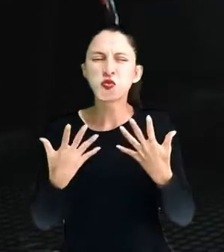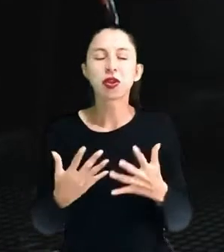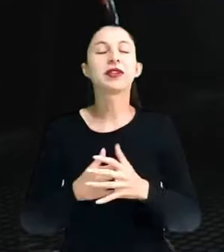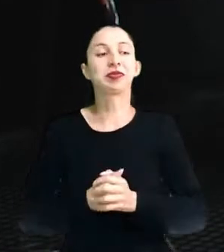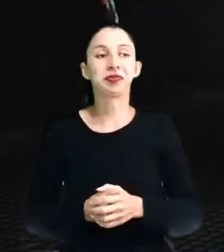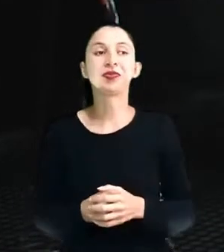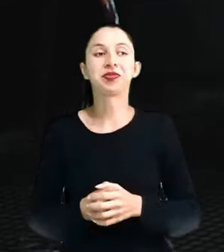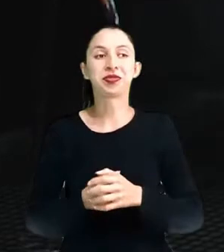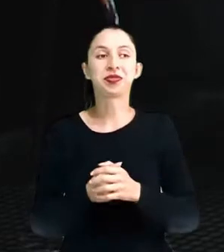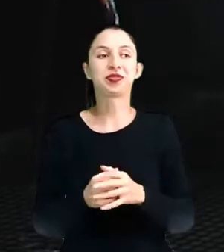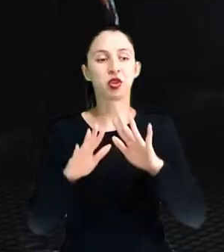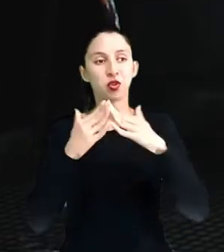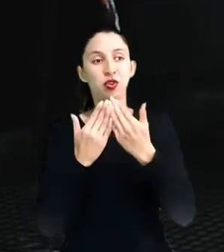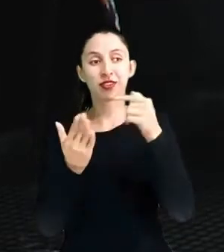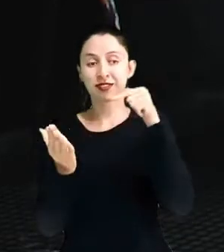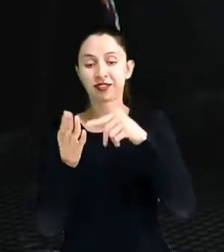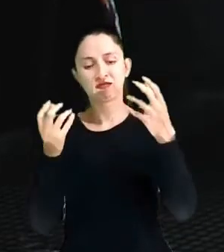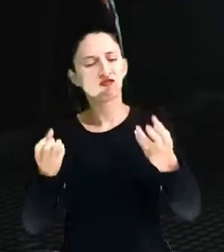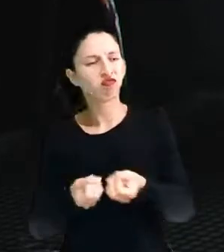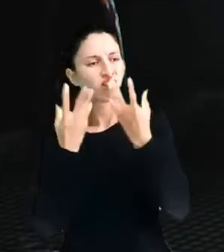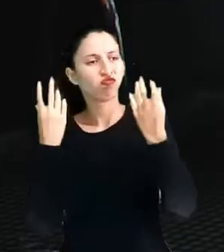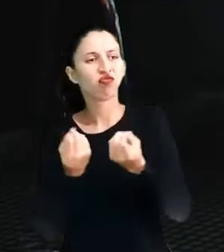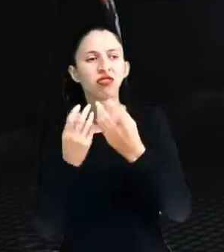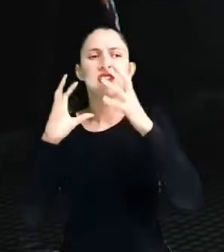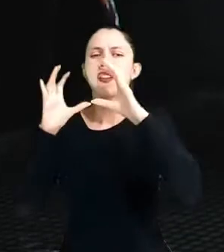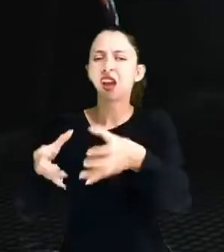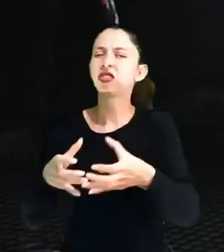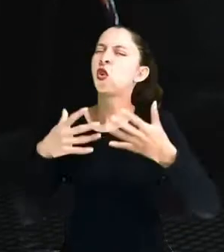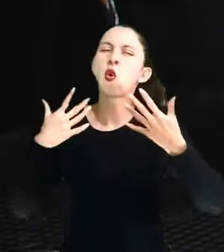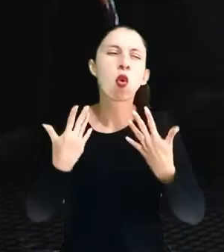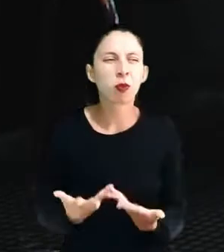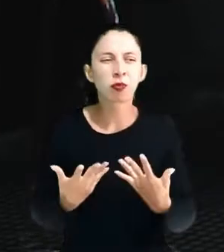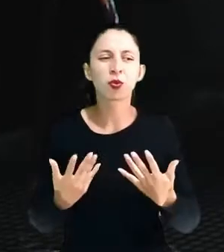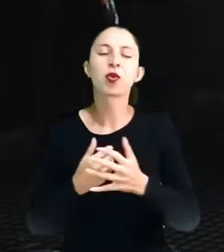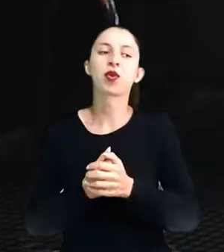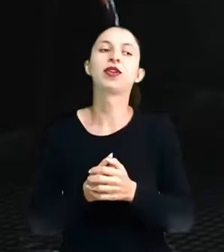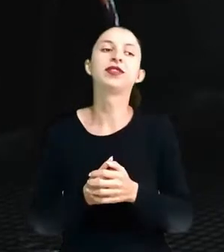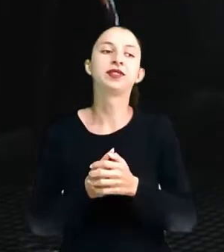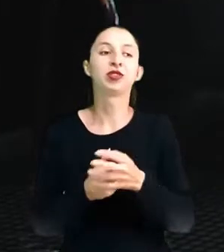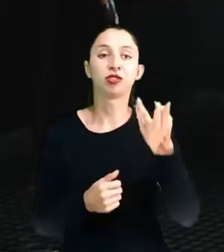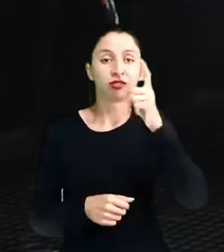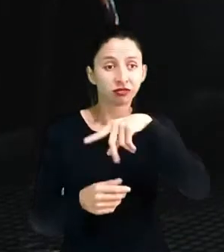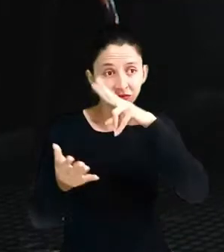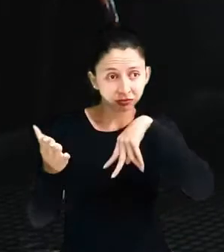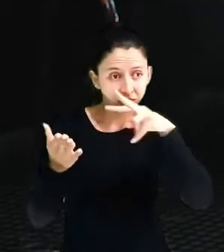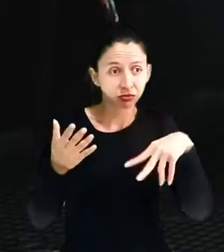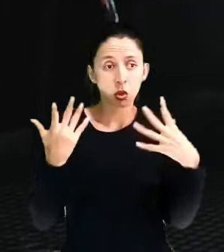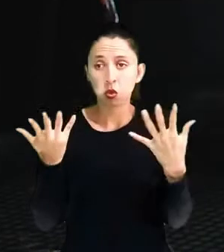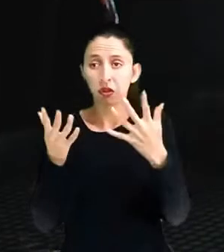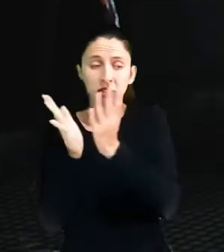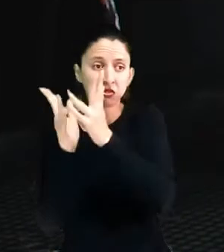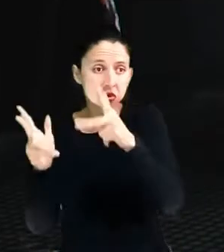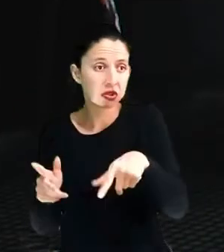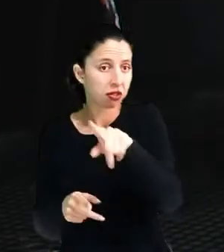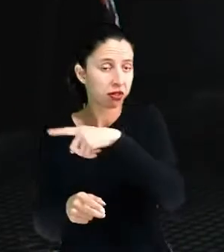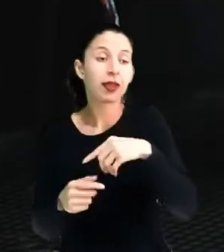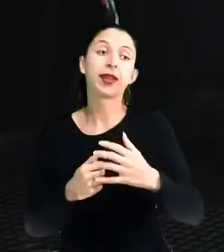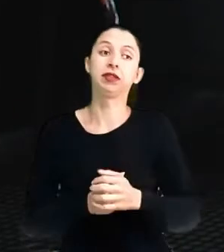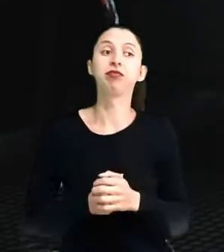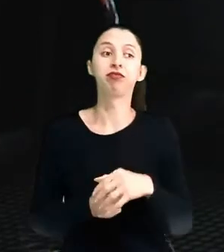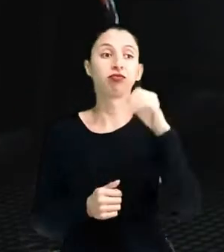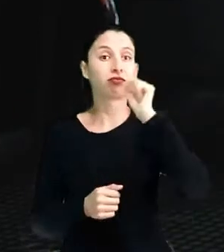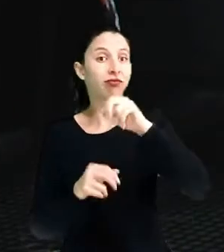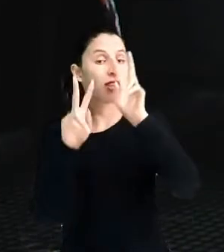la productividad académica dentro del aula de clase? ¿Cómo se están leyendo, profe, sus textos? Bueno, ese es un